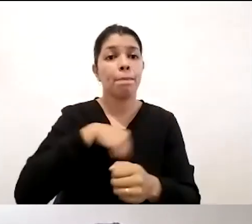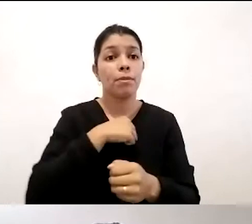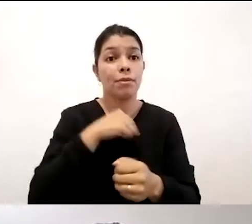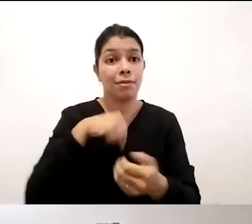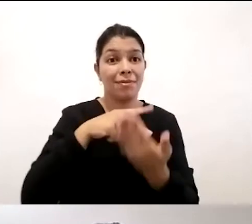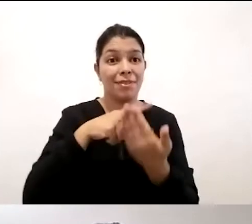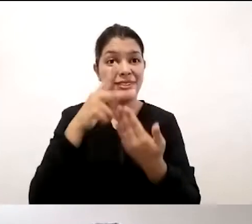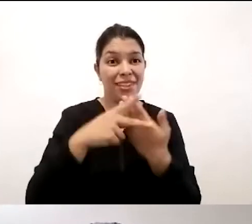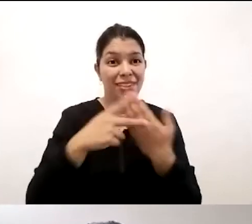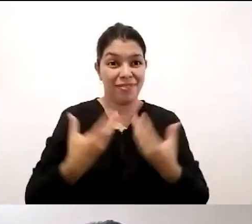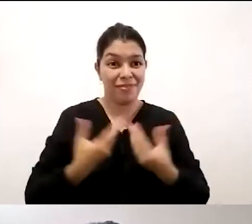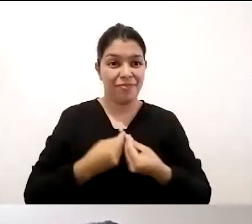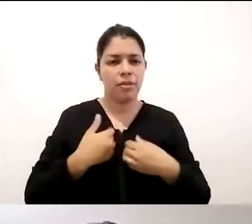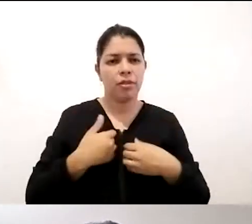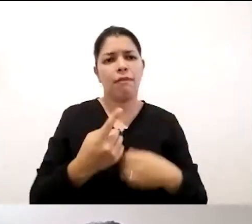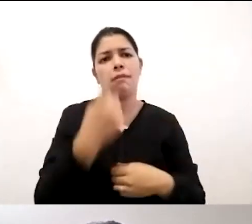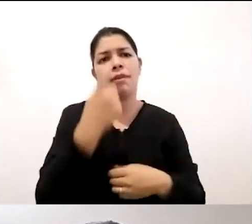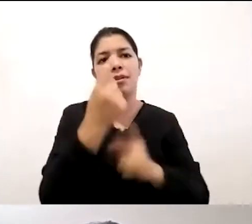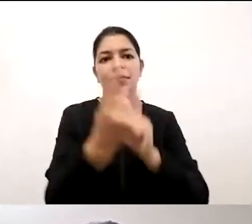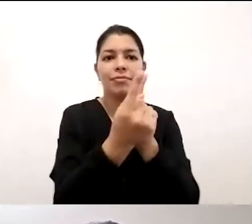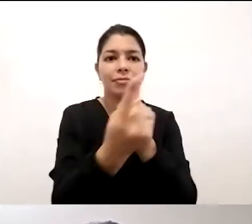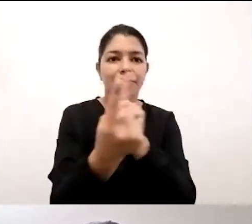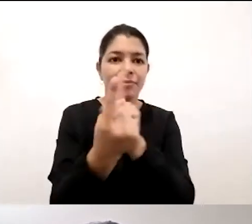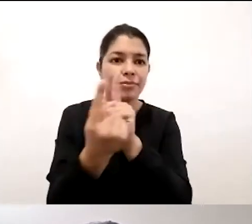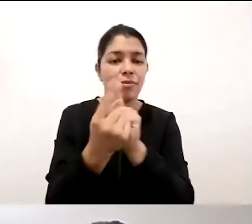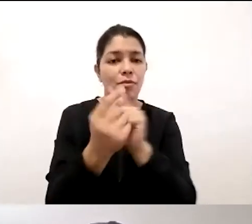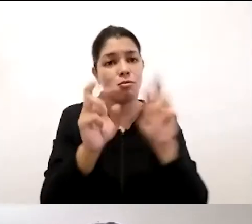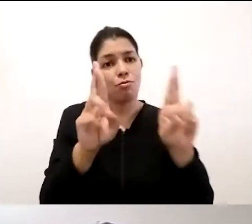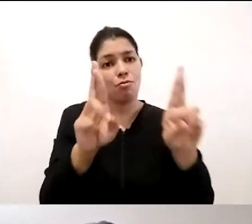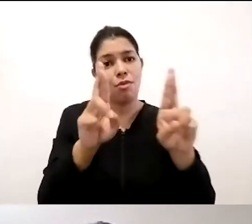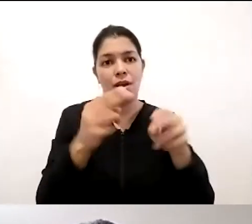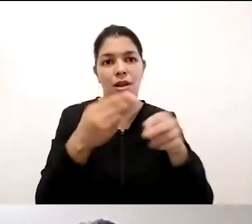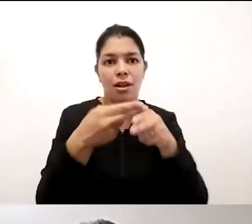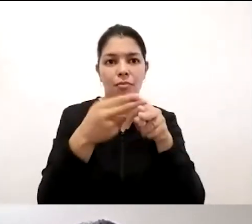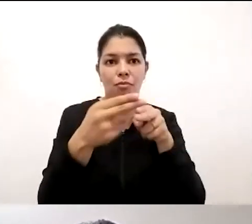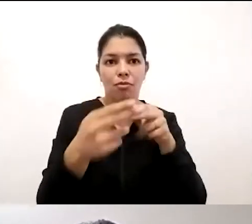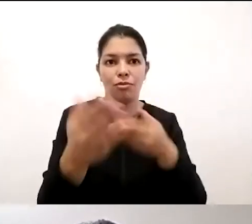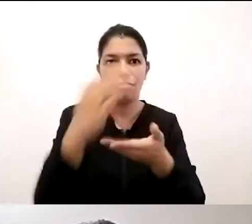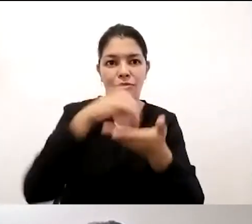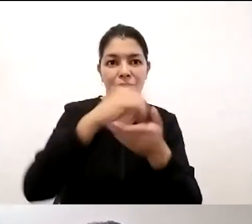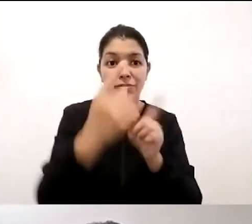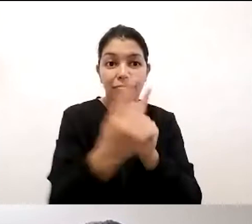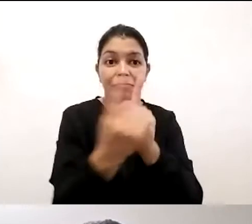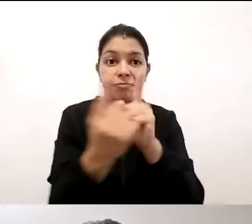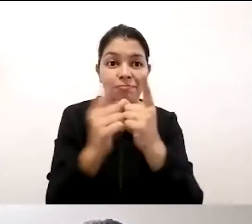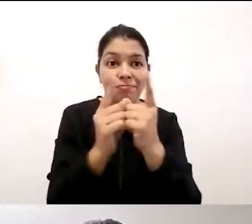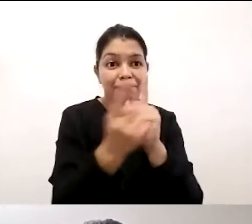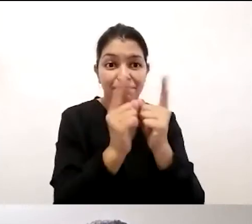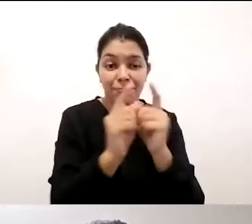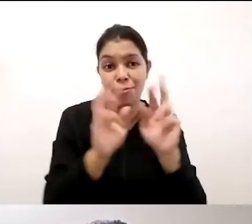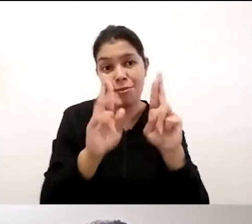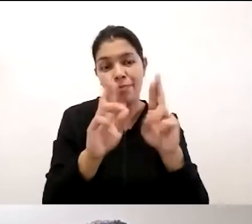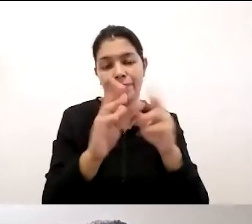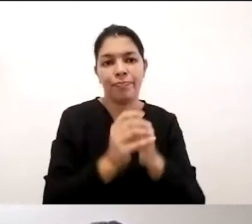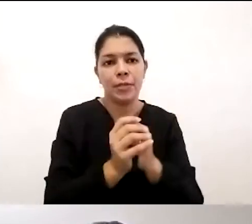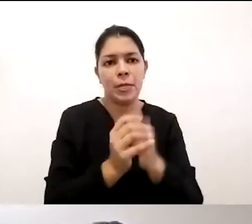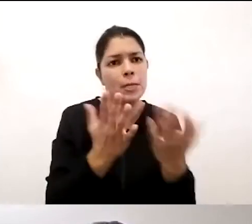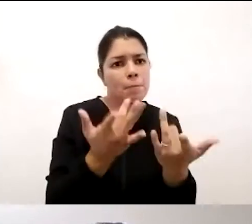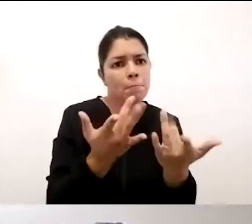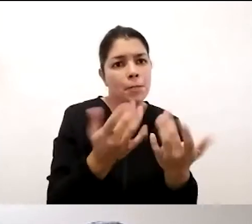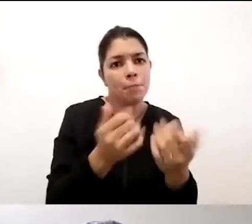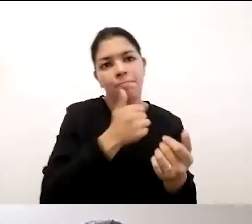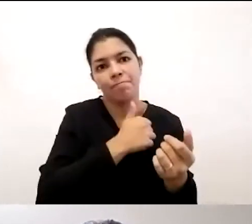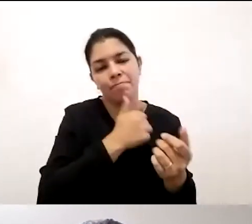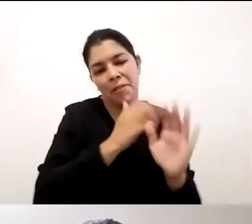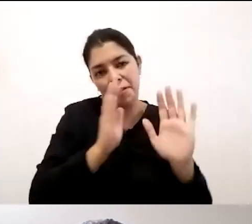con ustedes y lo mucho que deseamos volver a reunirnos, pero mientras esto sucede, hemos abierto este espacio virtual para poder